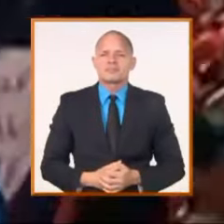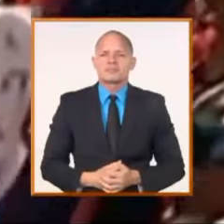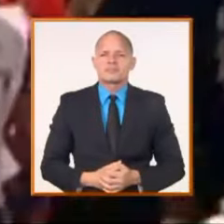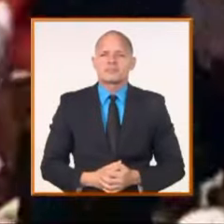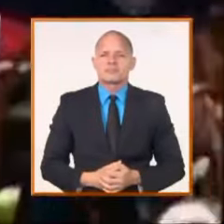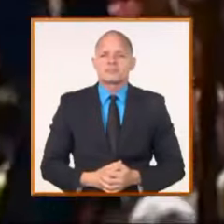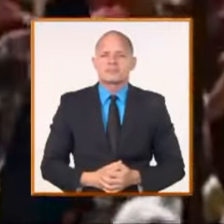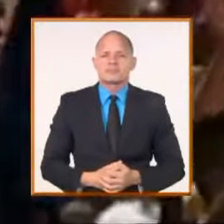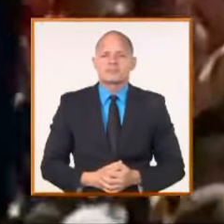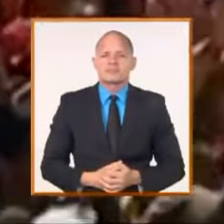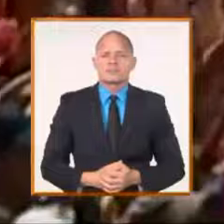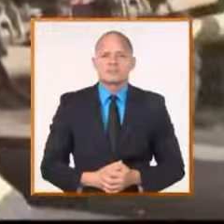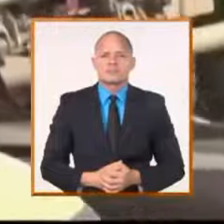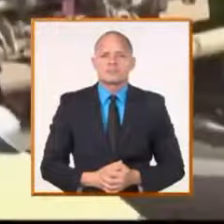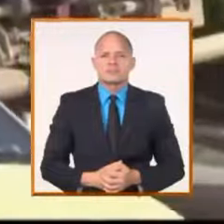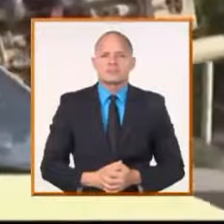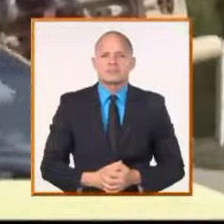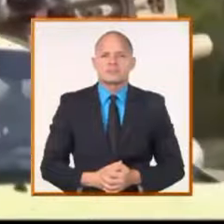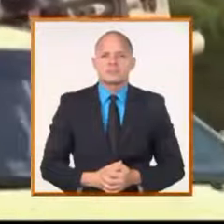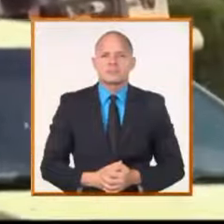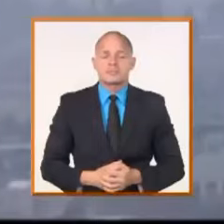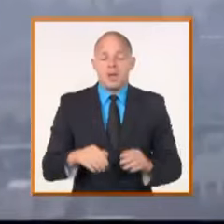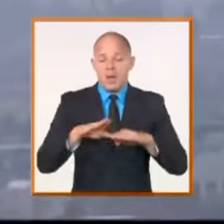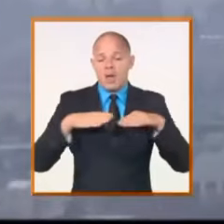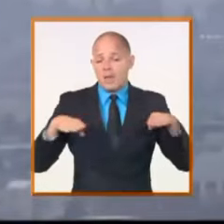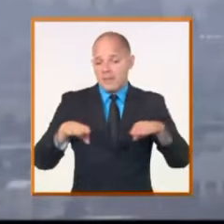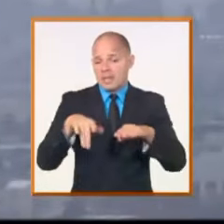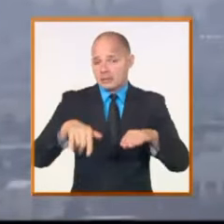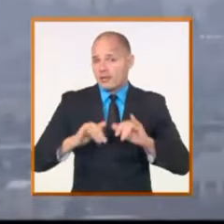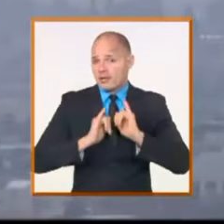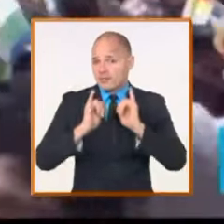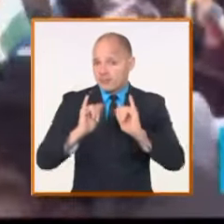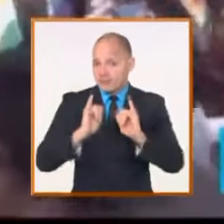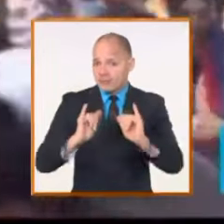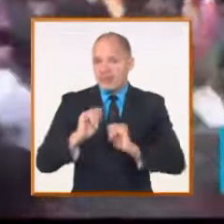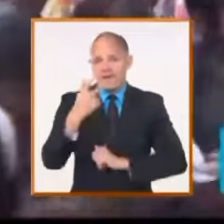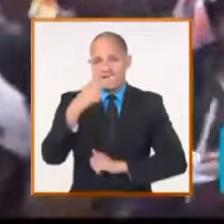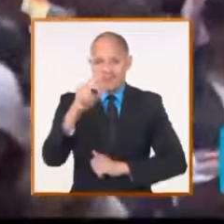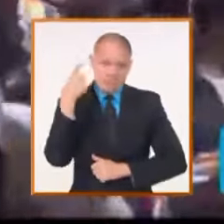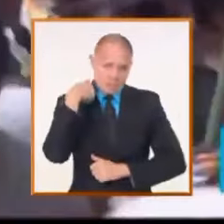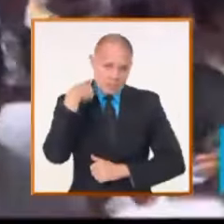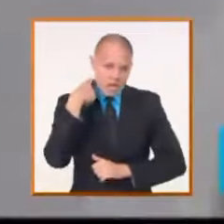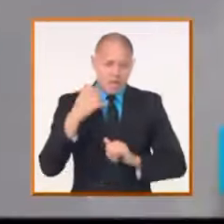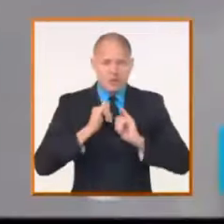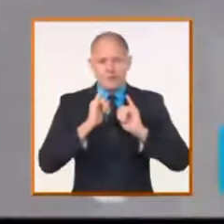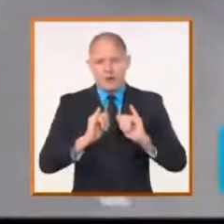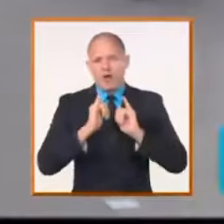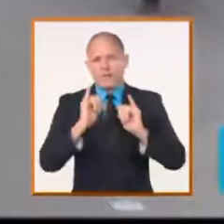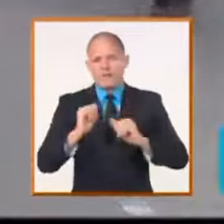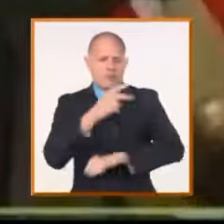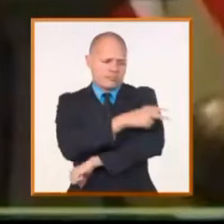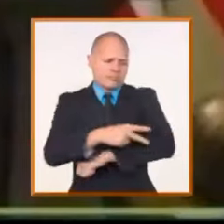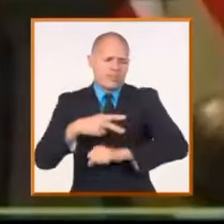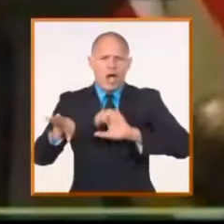Más de 20 años informando y valorando los acontecimientos que han estremecido la región y el mundo.